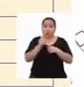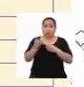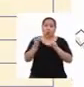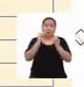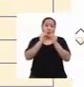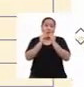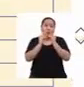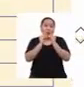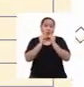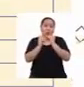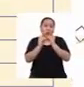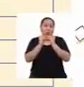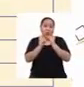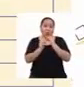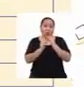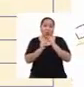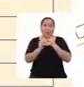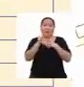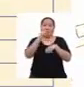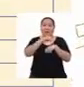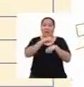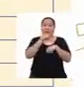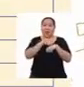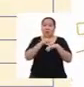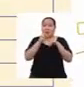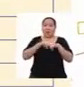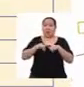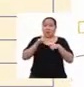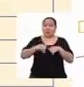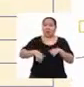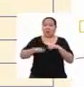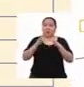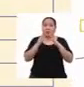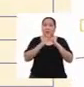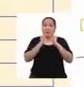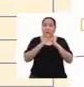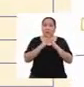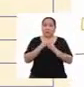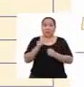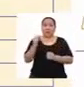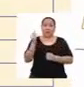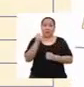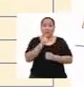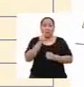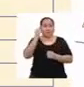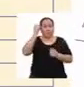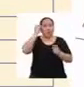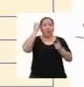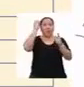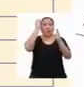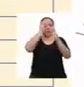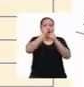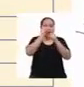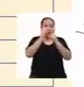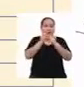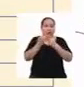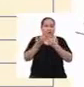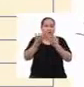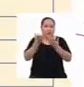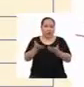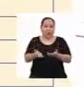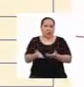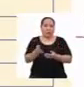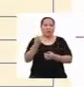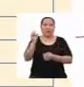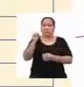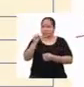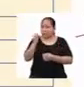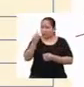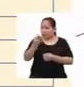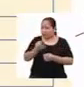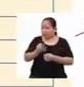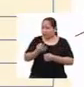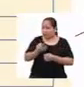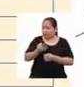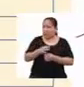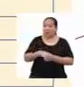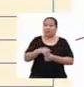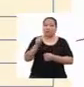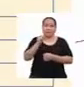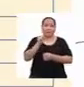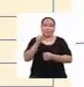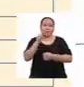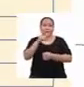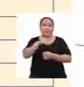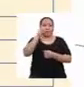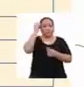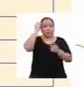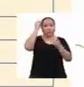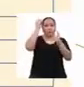afrontar esta situación de aislamiento. Este es el propósito que planteamos para nuestro texto, ¿no, profesora?